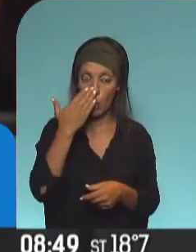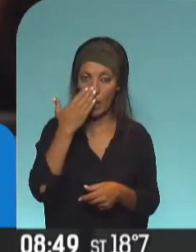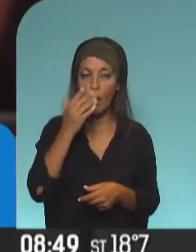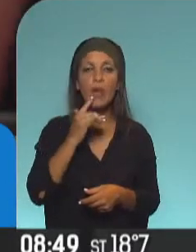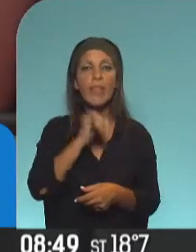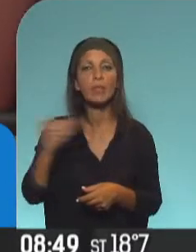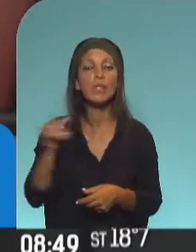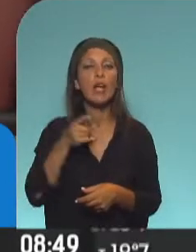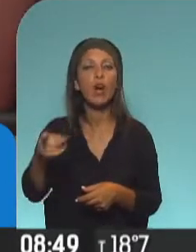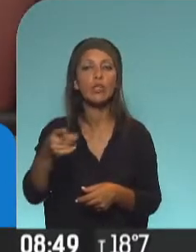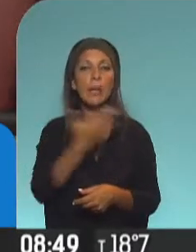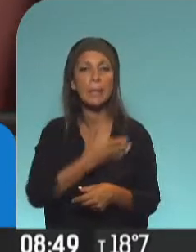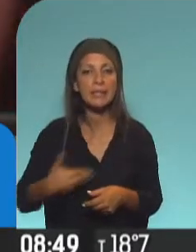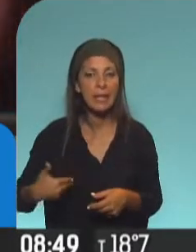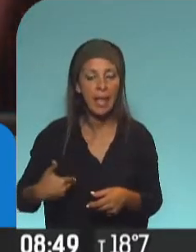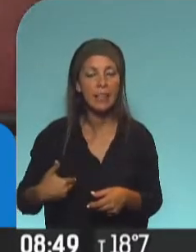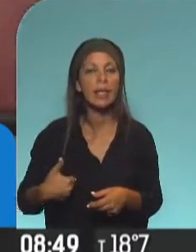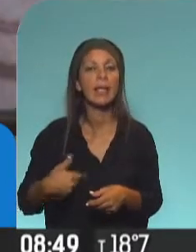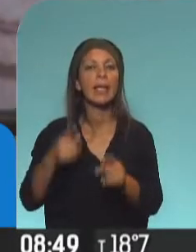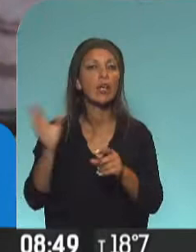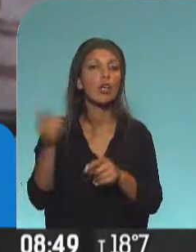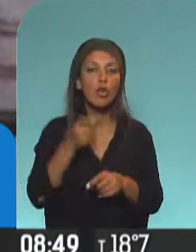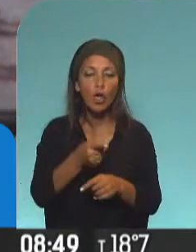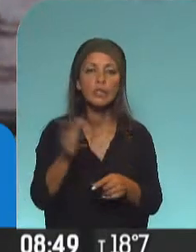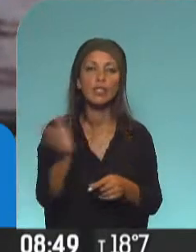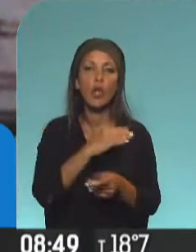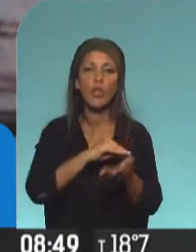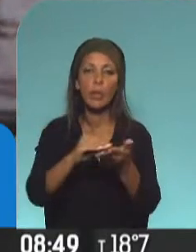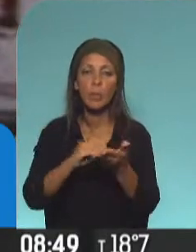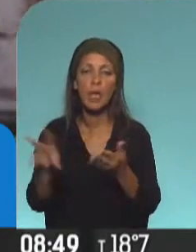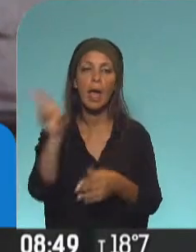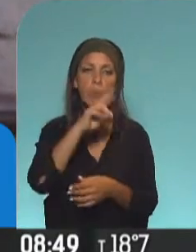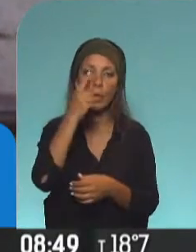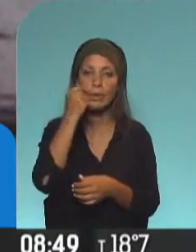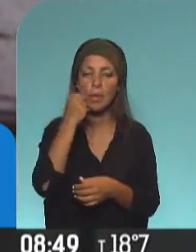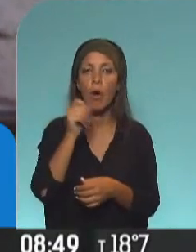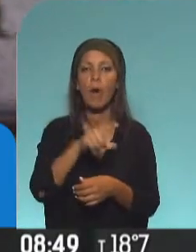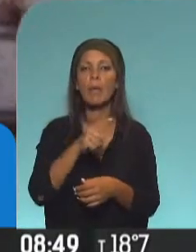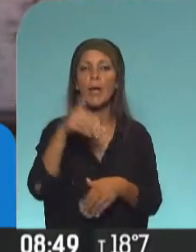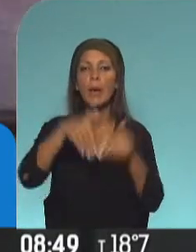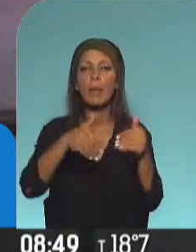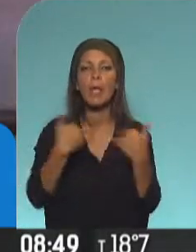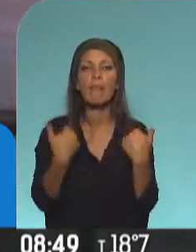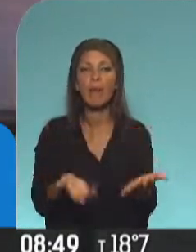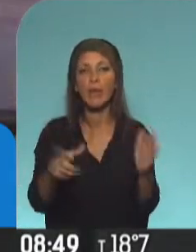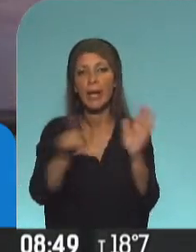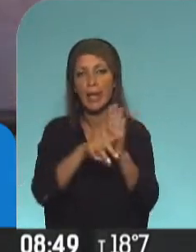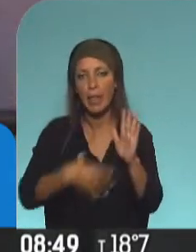el presidente y contra todos los diputados y senadores y diputadas que votaron a favor de la